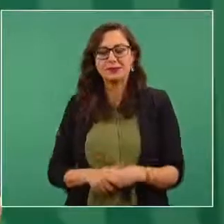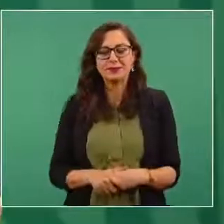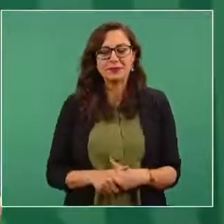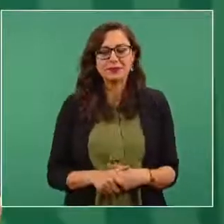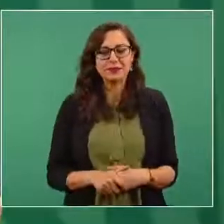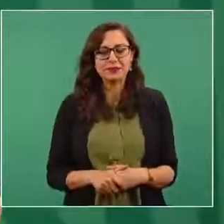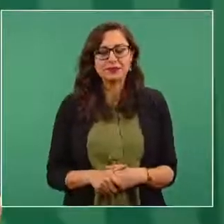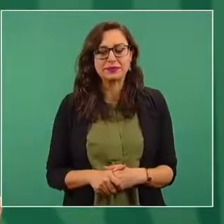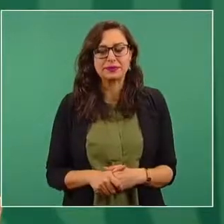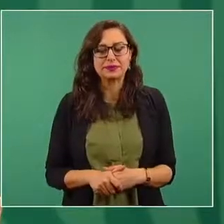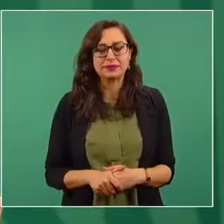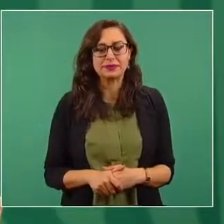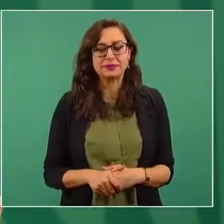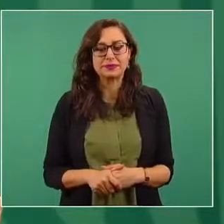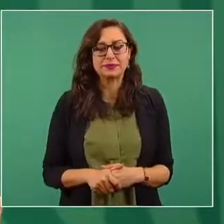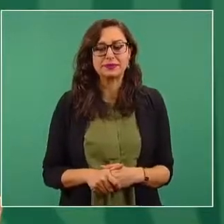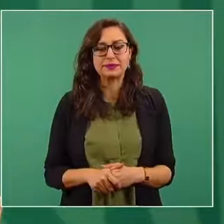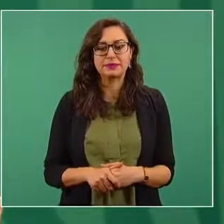y